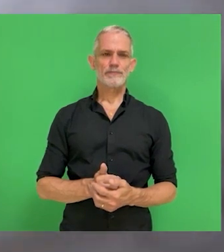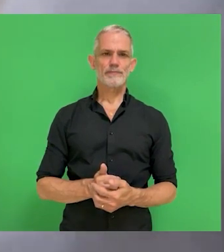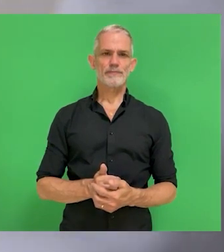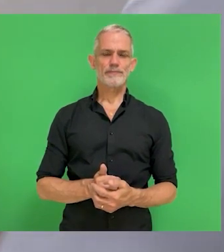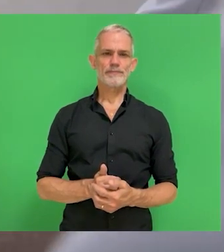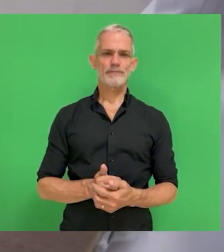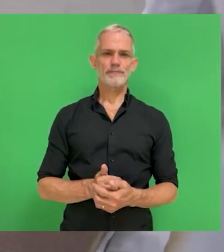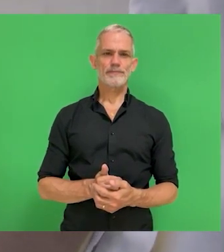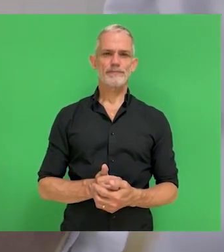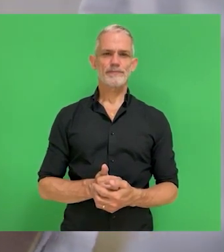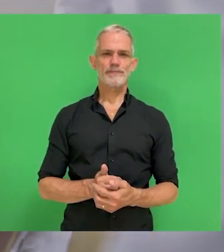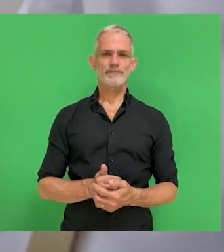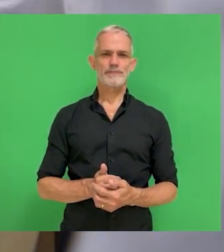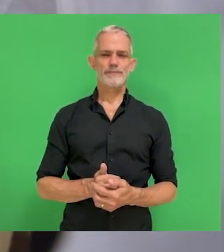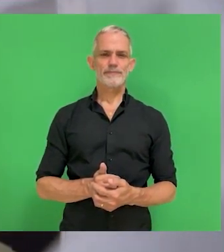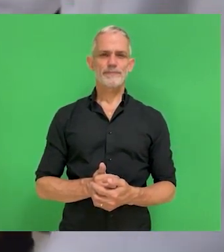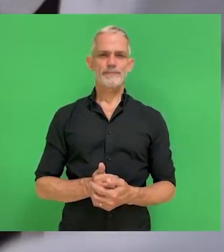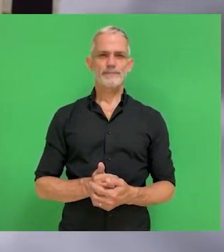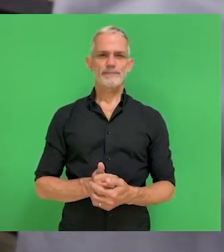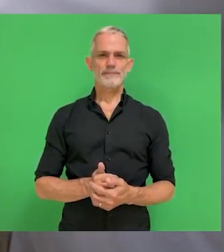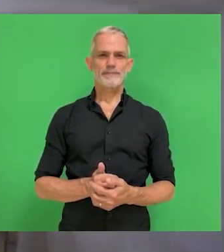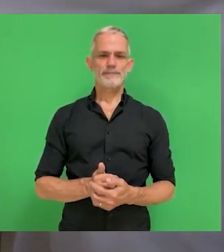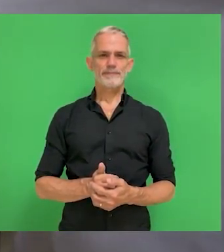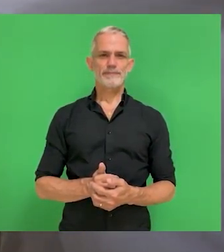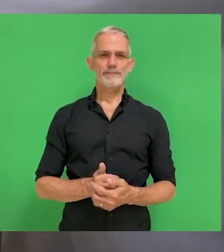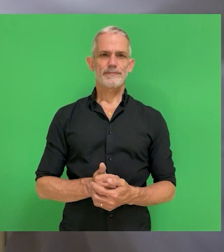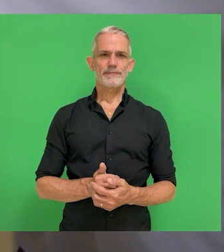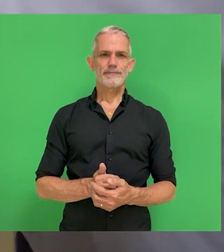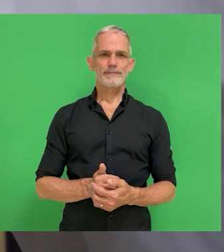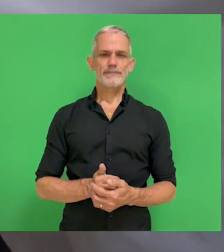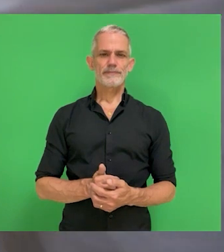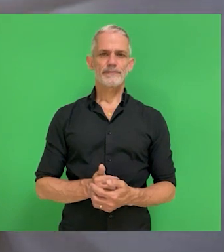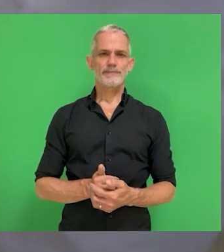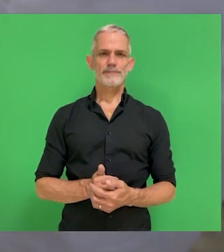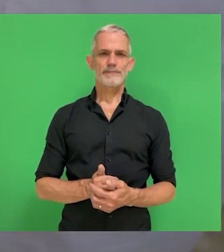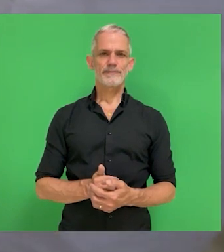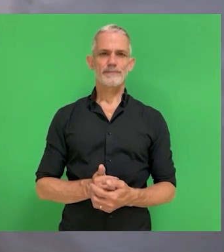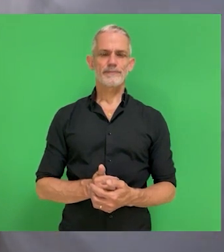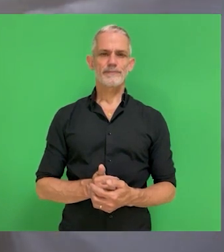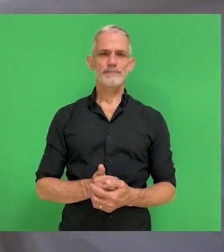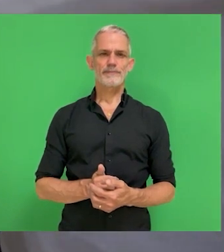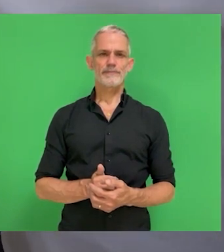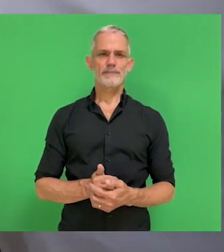de guardapolvo blanco y guantes de látex azules abre el álbum y pasa las hojas lentamente.